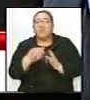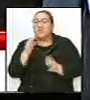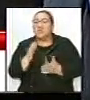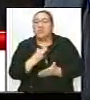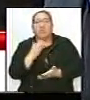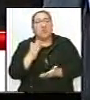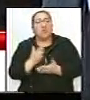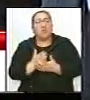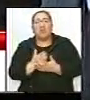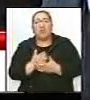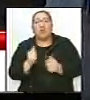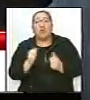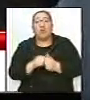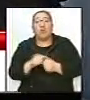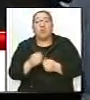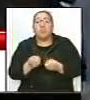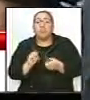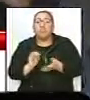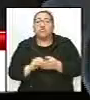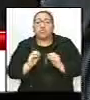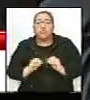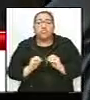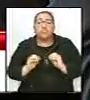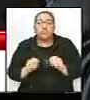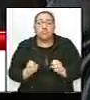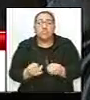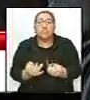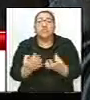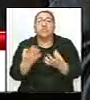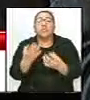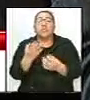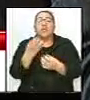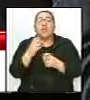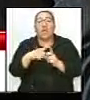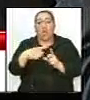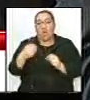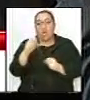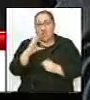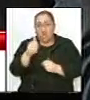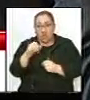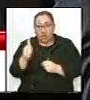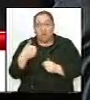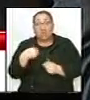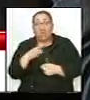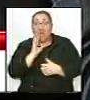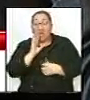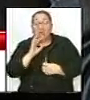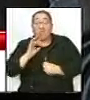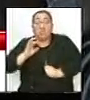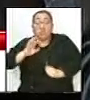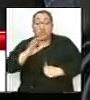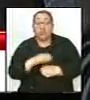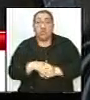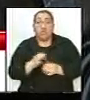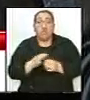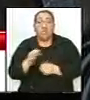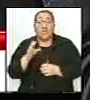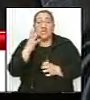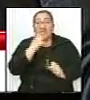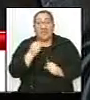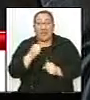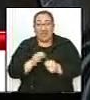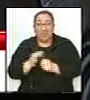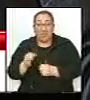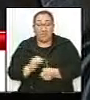al monocultivo de la hoja de coca. Yo hablo por la región San Martín, que luego de una decisión voluntaria de